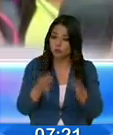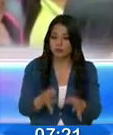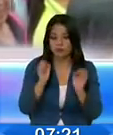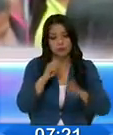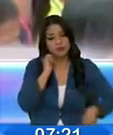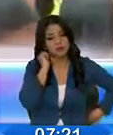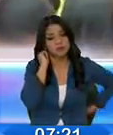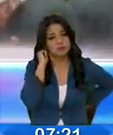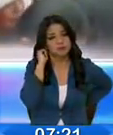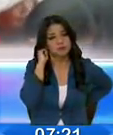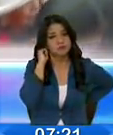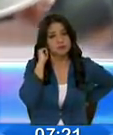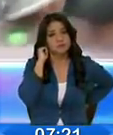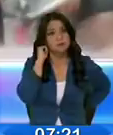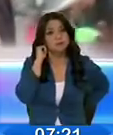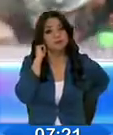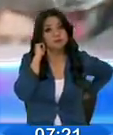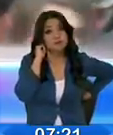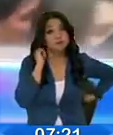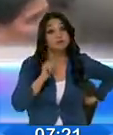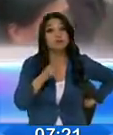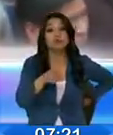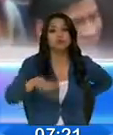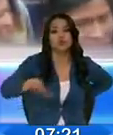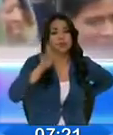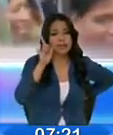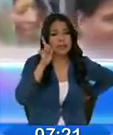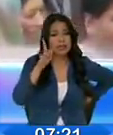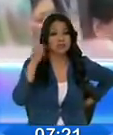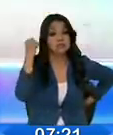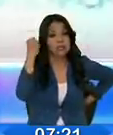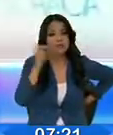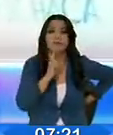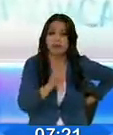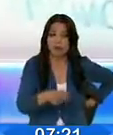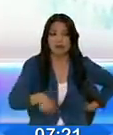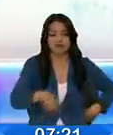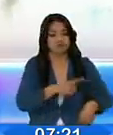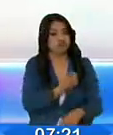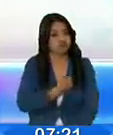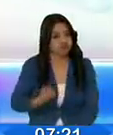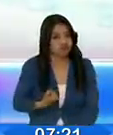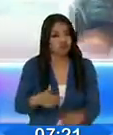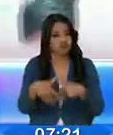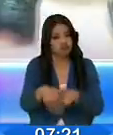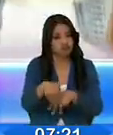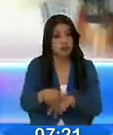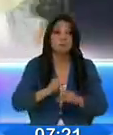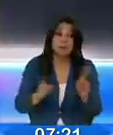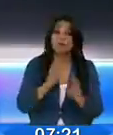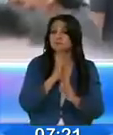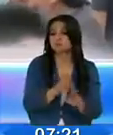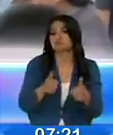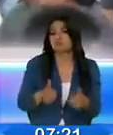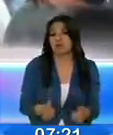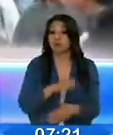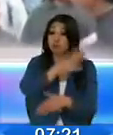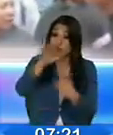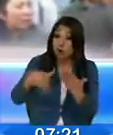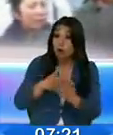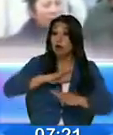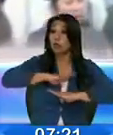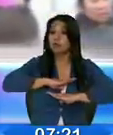cumplir. Cada uno de los líderes sindicales manifestaron que el sacrificio que se efectuó tras la medida determinaron resultados alentadores. No todos